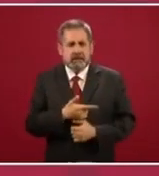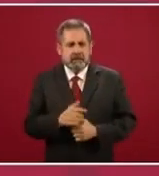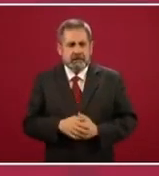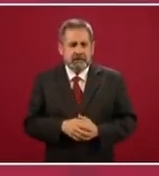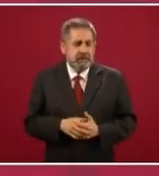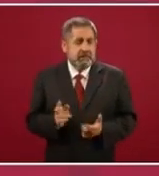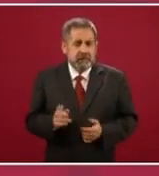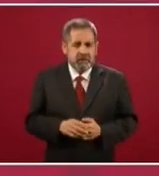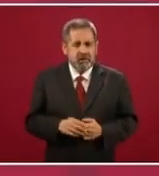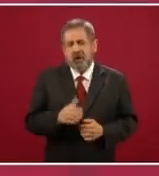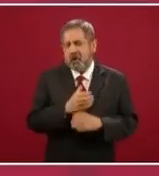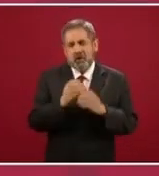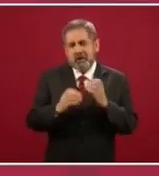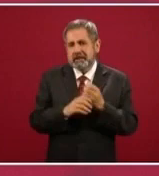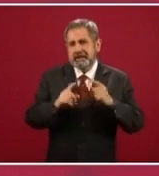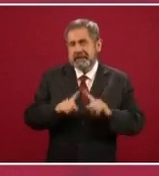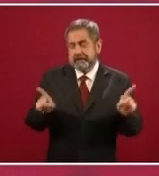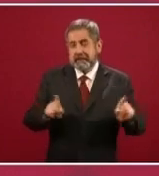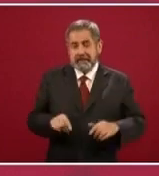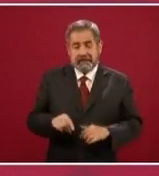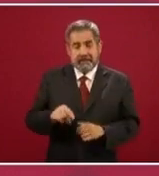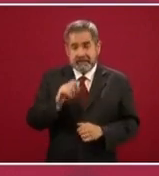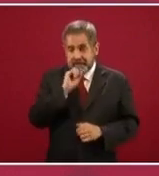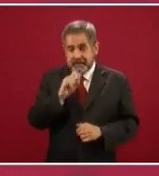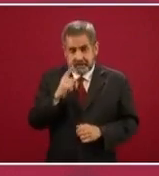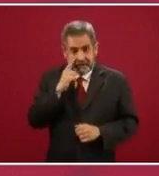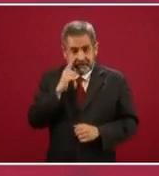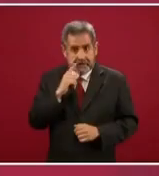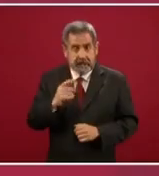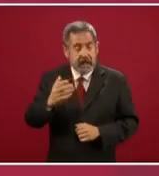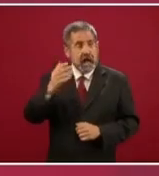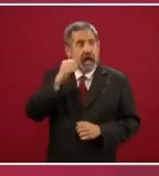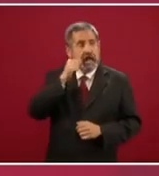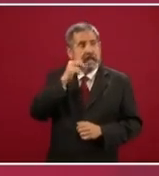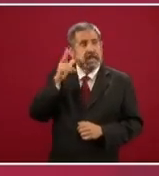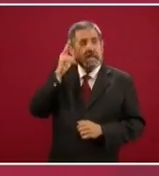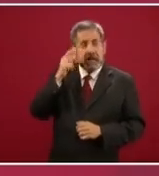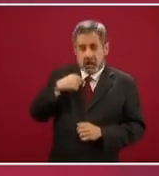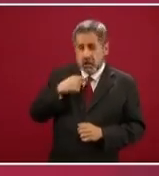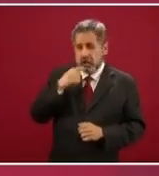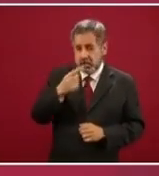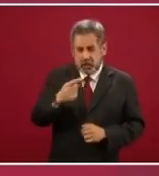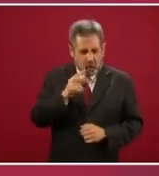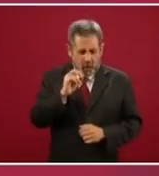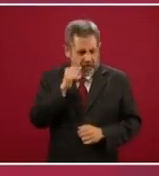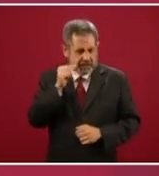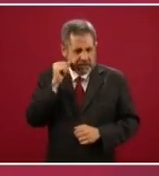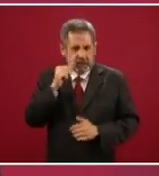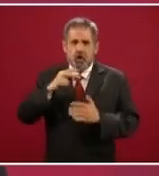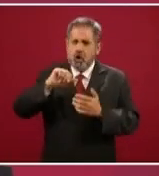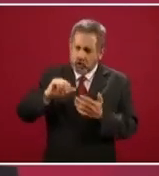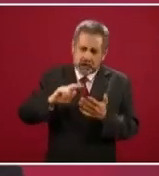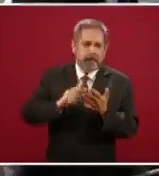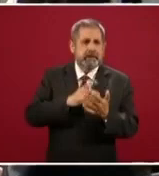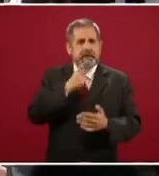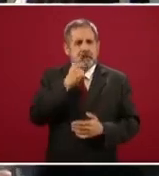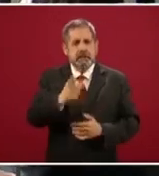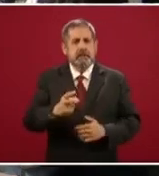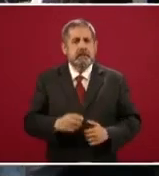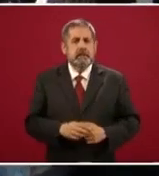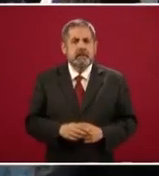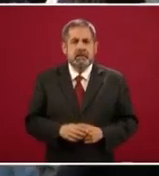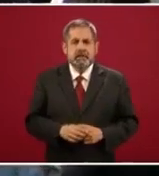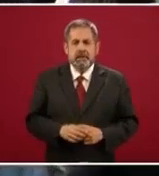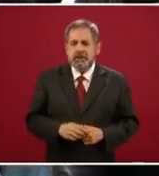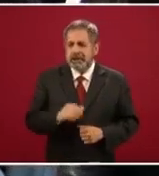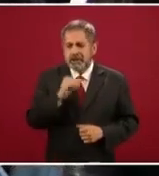pero son otras cosas. Además, lo dije antier o ayer y lo repito, no